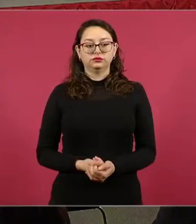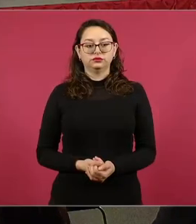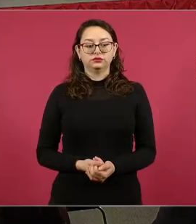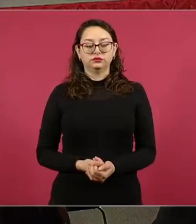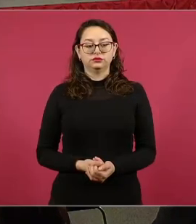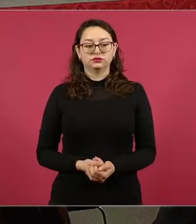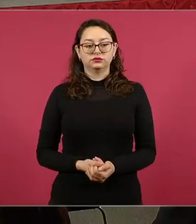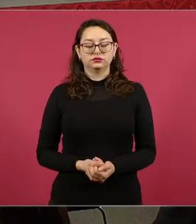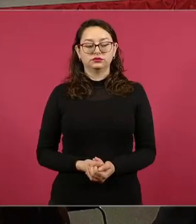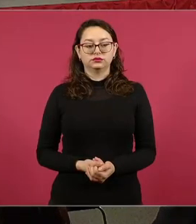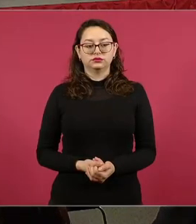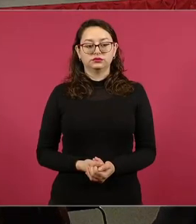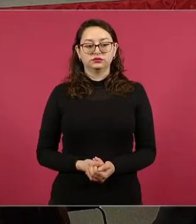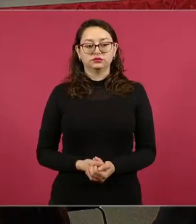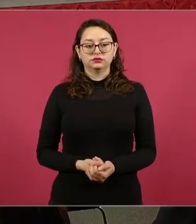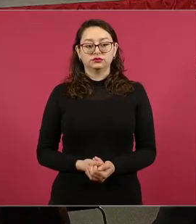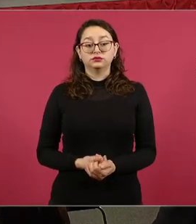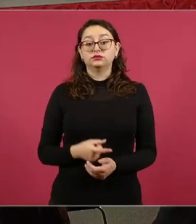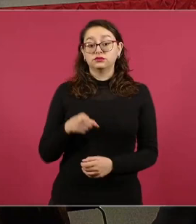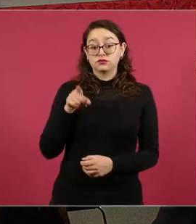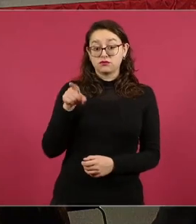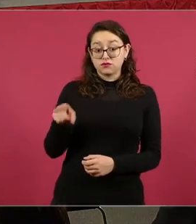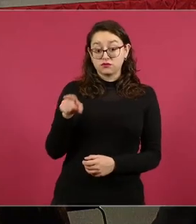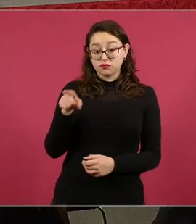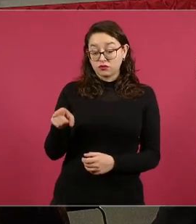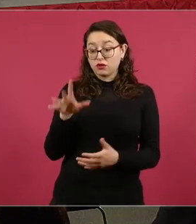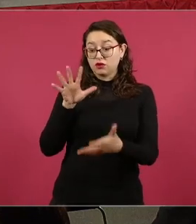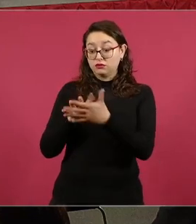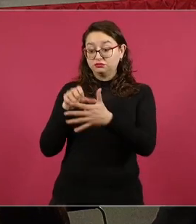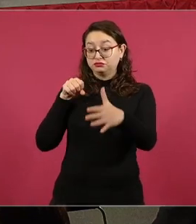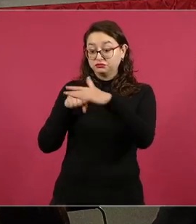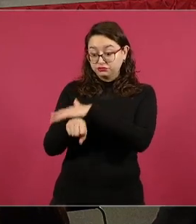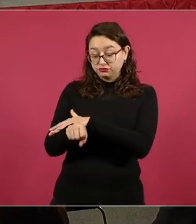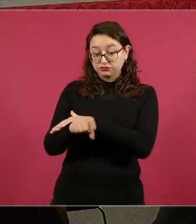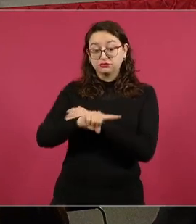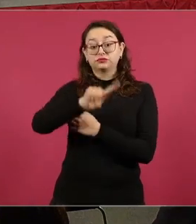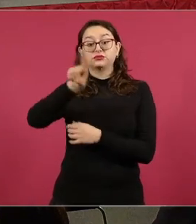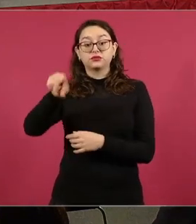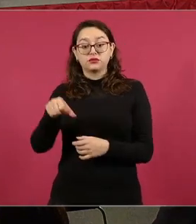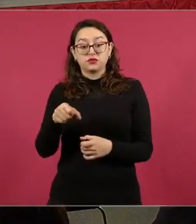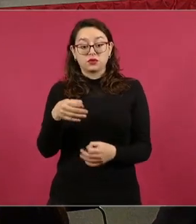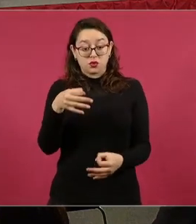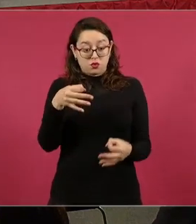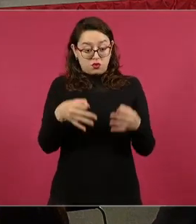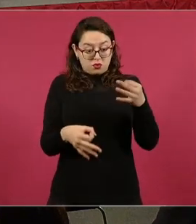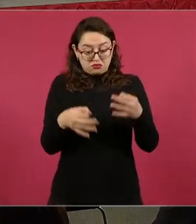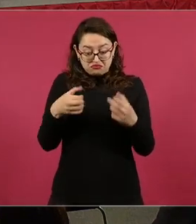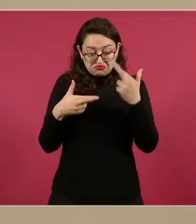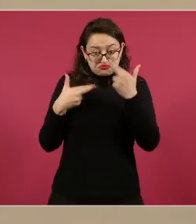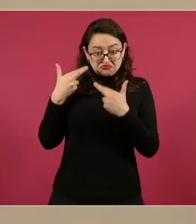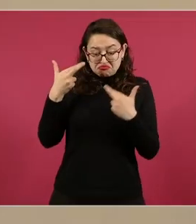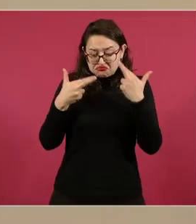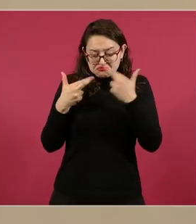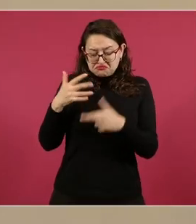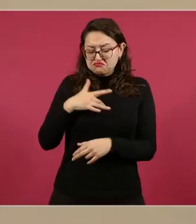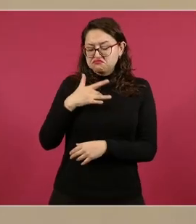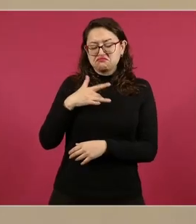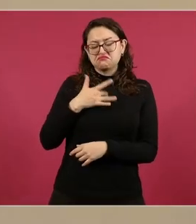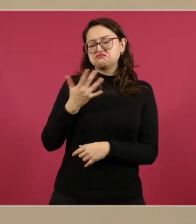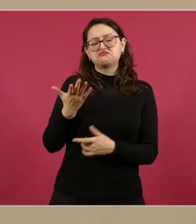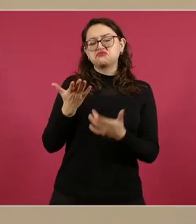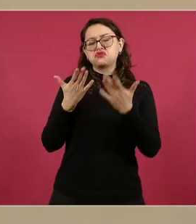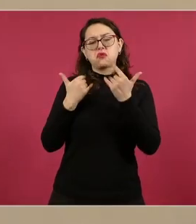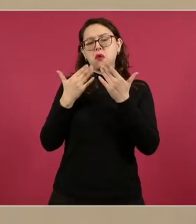enjuiciamiento al considerar que no había elementos para condenarlo. Sin embargo, a petición de la familia de Alexander se revaloró su